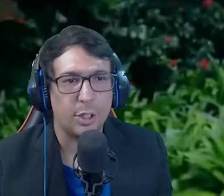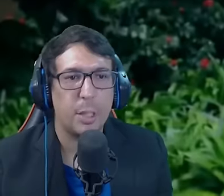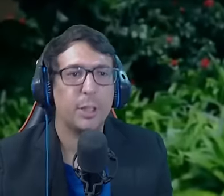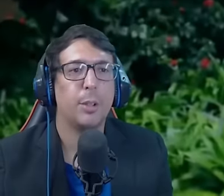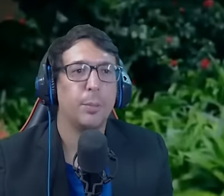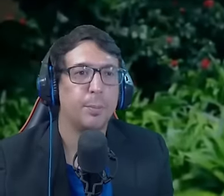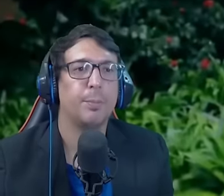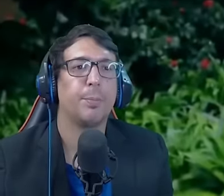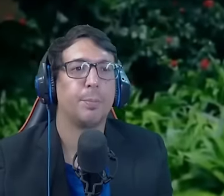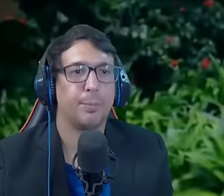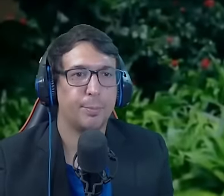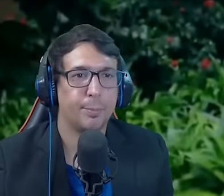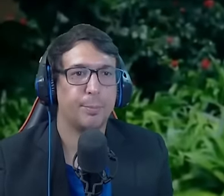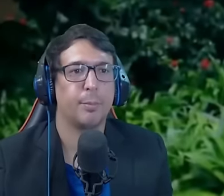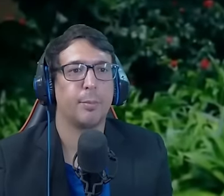Reconocimiento.